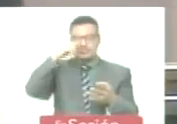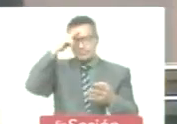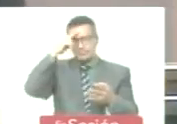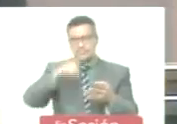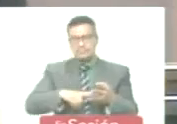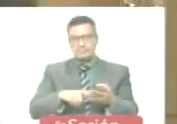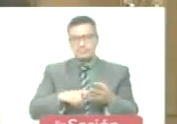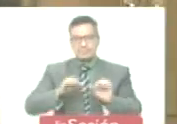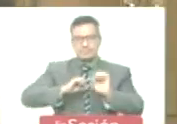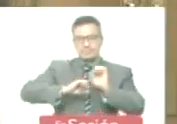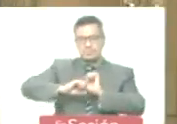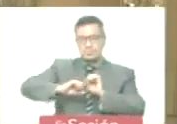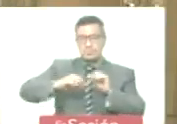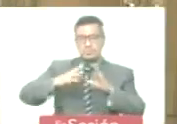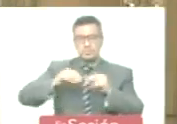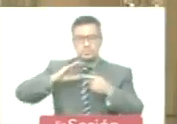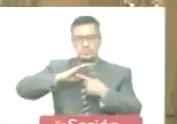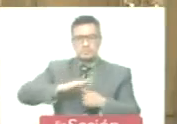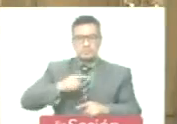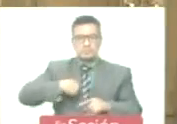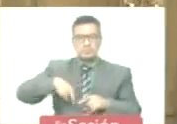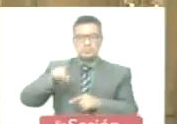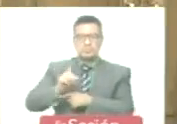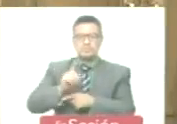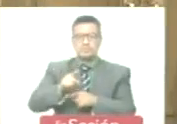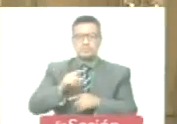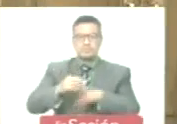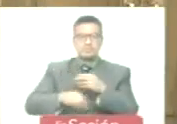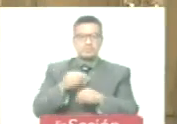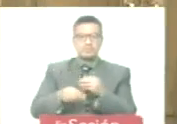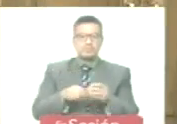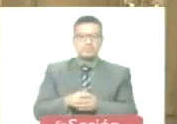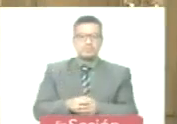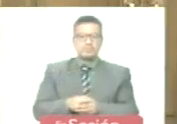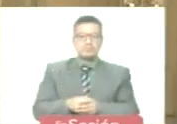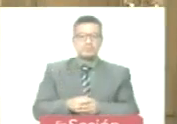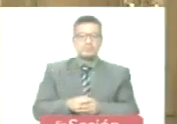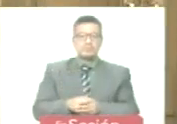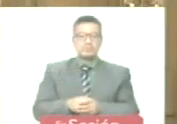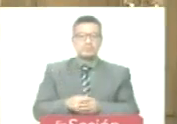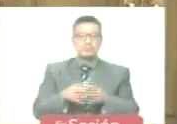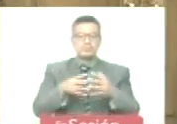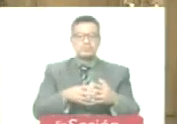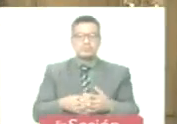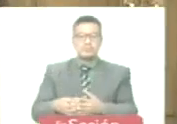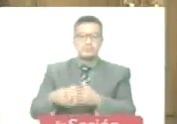en contra de las medidas coercitivas unilaterales impuestas por el imperio